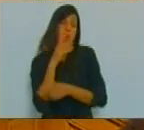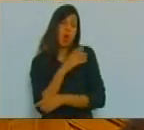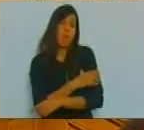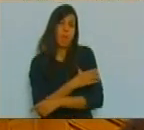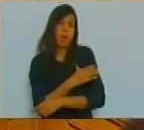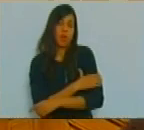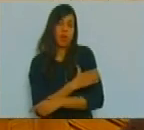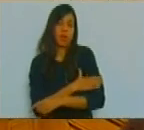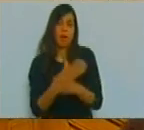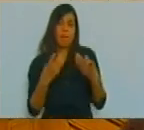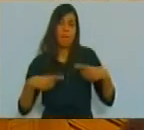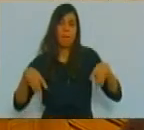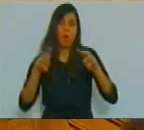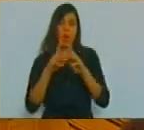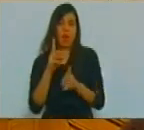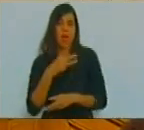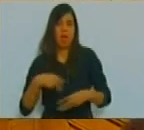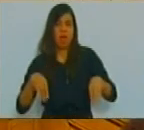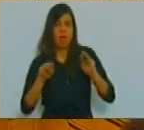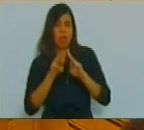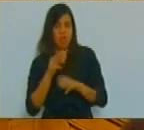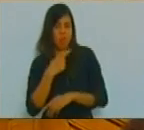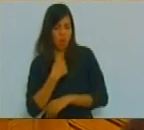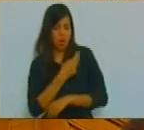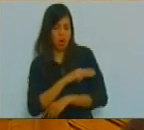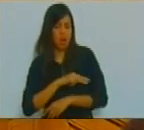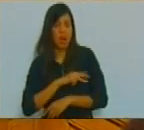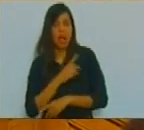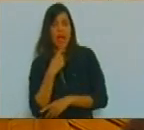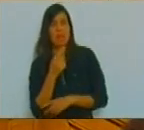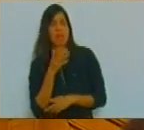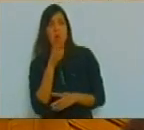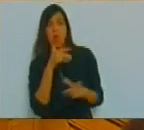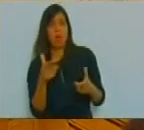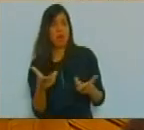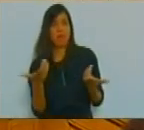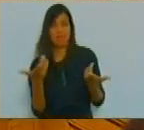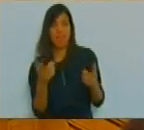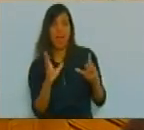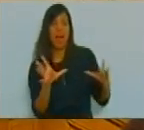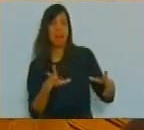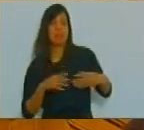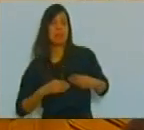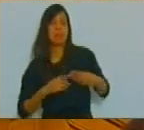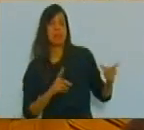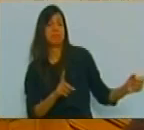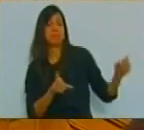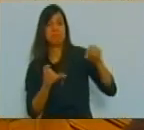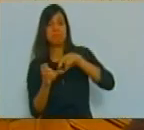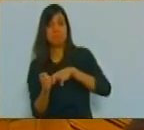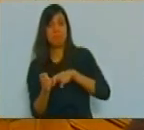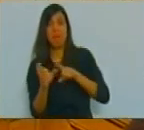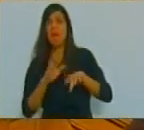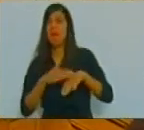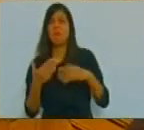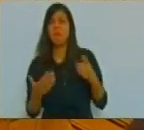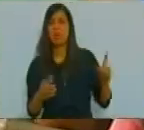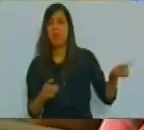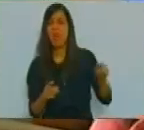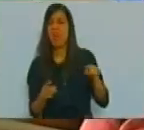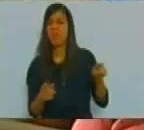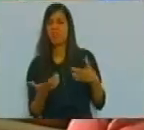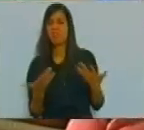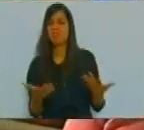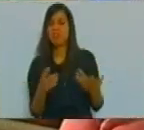moral no hay ética no hay valores y no hay principios los aceptan como son porque el único objetivo que tienen ellos entre ceja y ceja